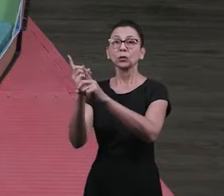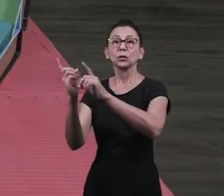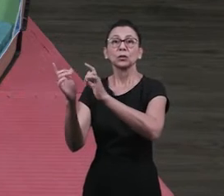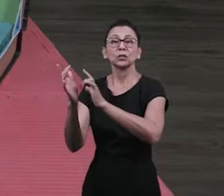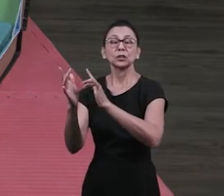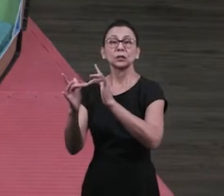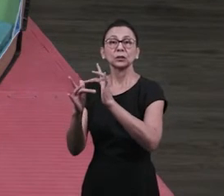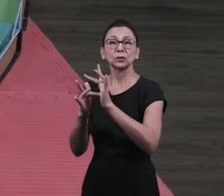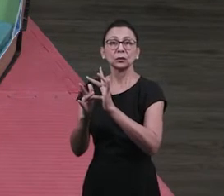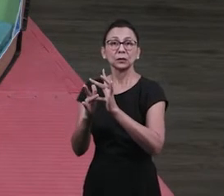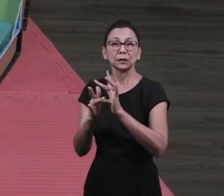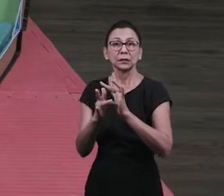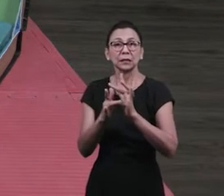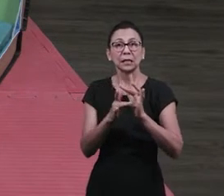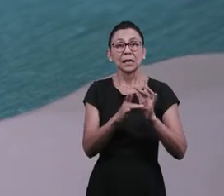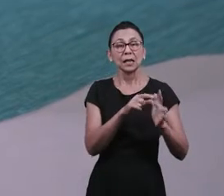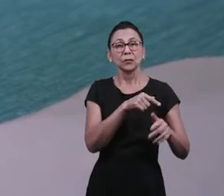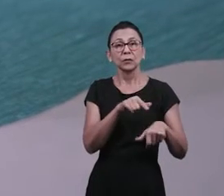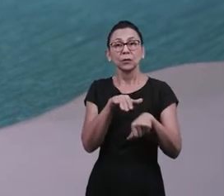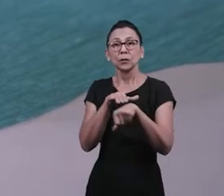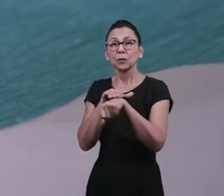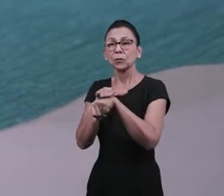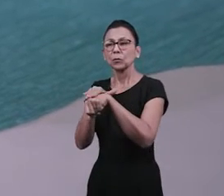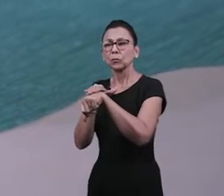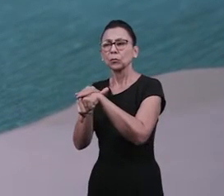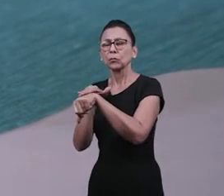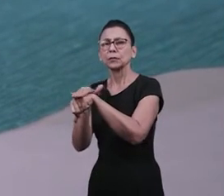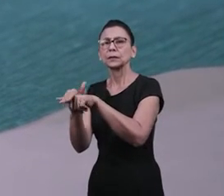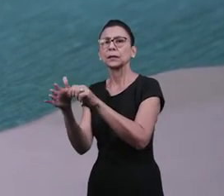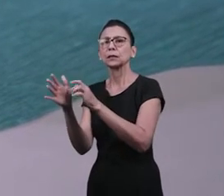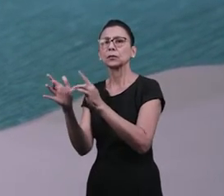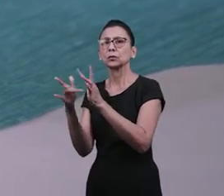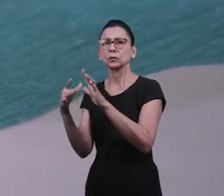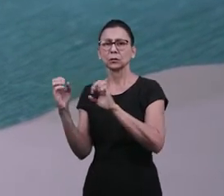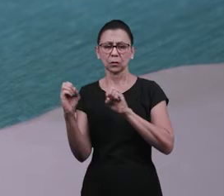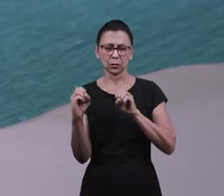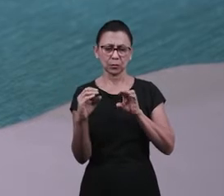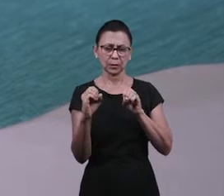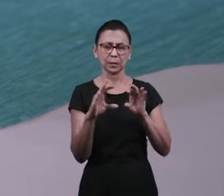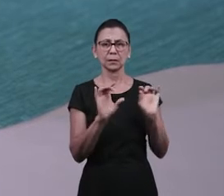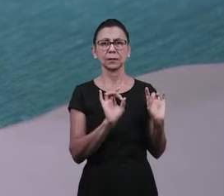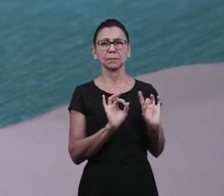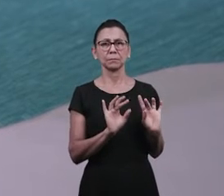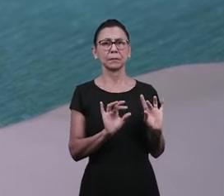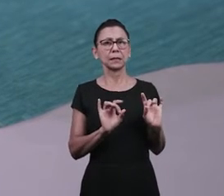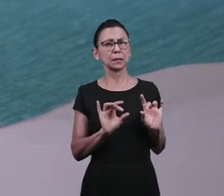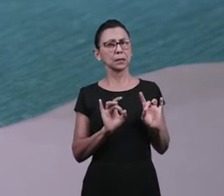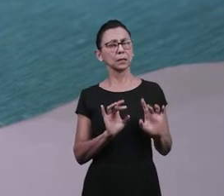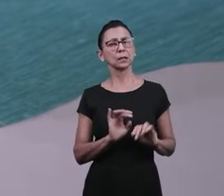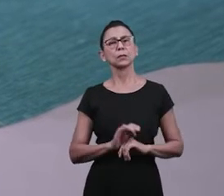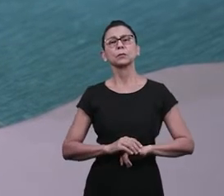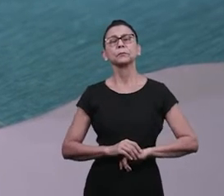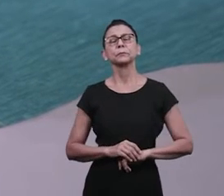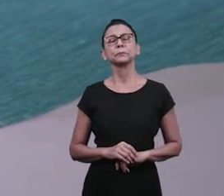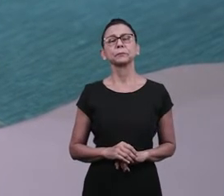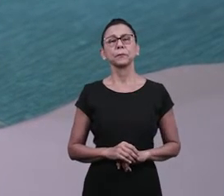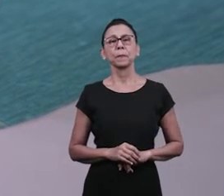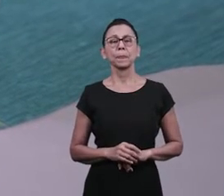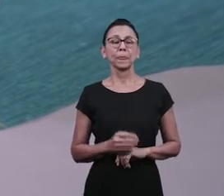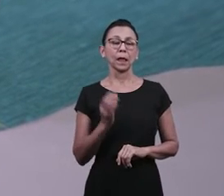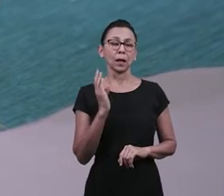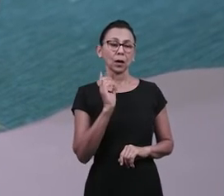para conversar. Y Jesús ahí le dio una enseñanza muy especial a Nicodemo. Jesús le dijo